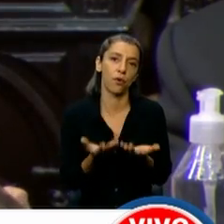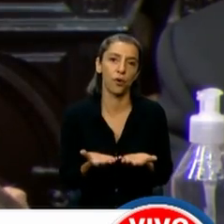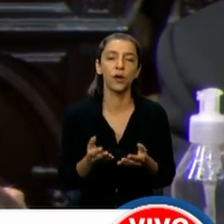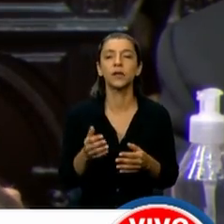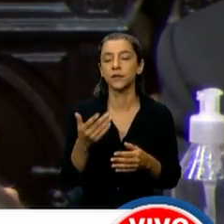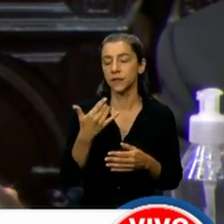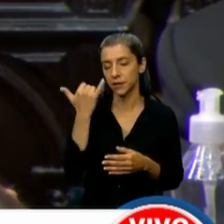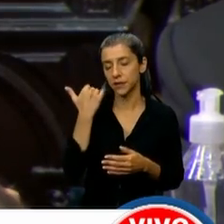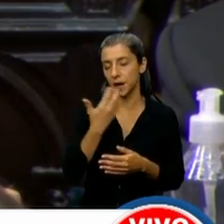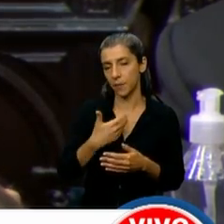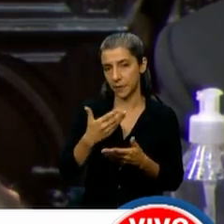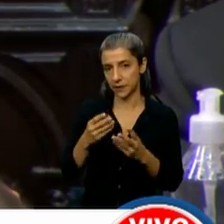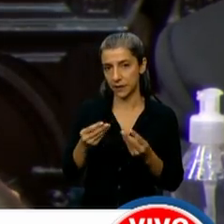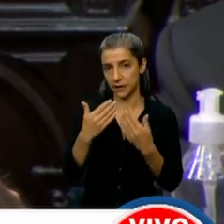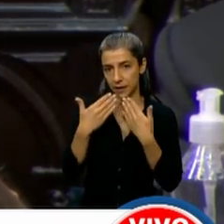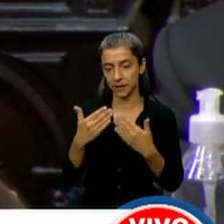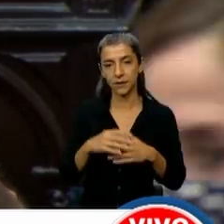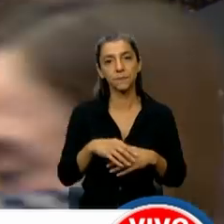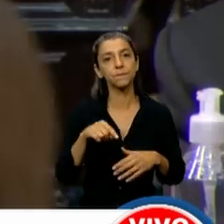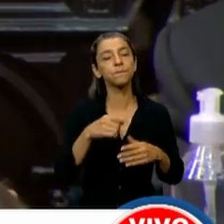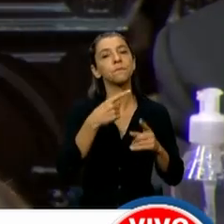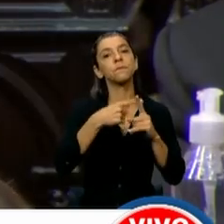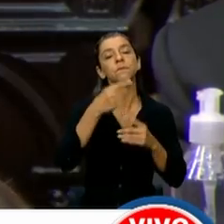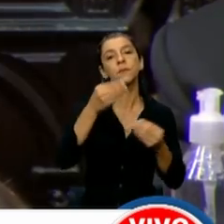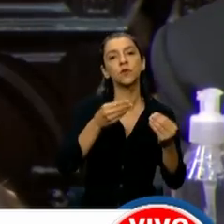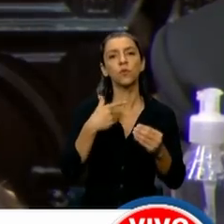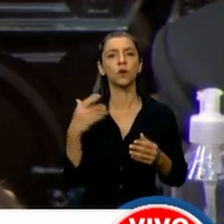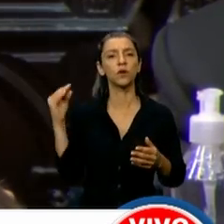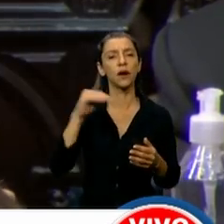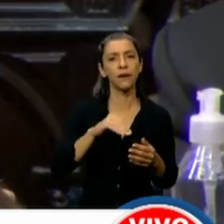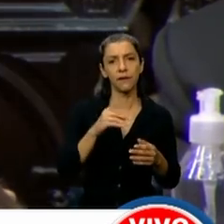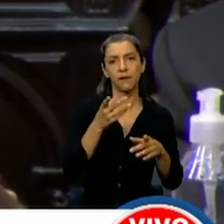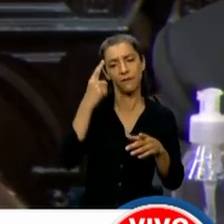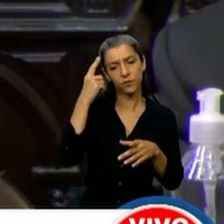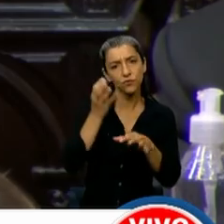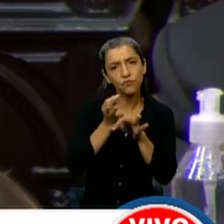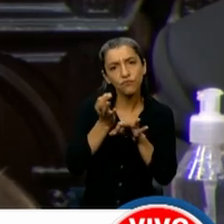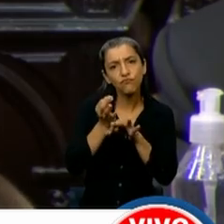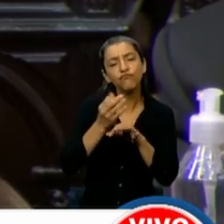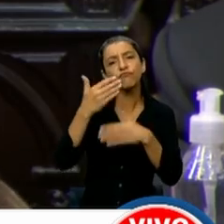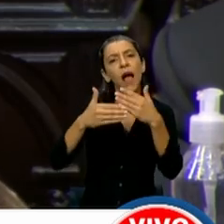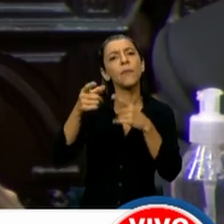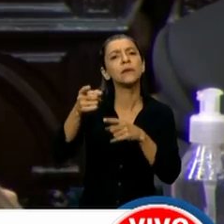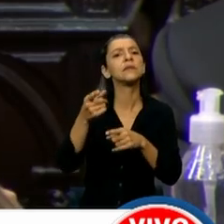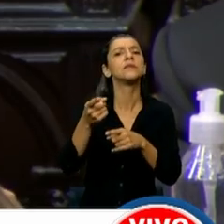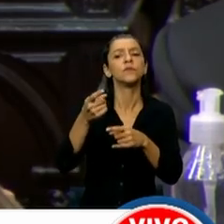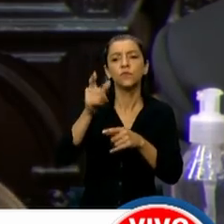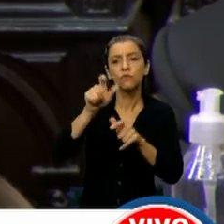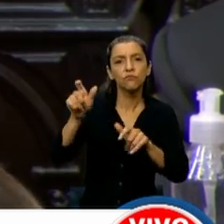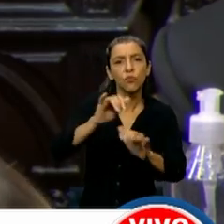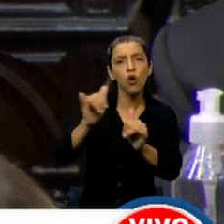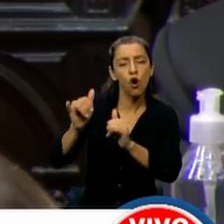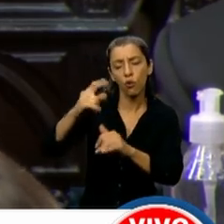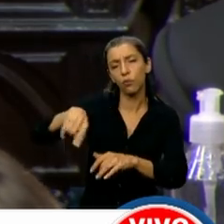presidente muchas gracias en este presupuesto la capacitación laboral para jóvenes que sabemos que también es una